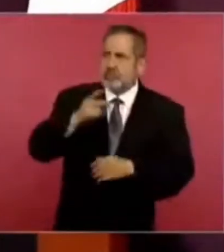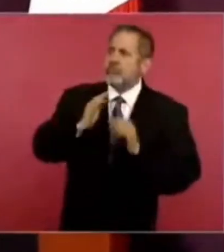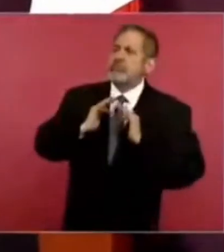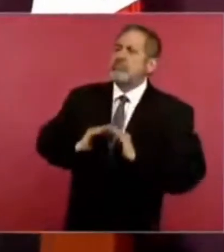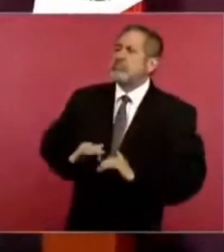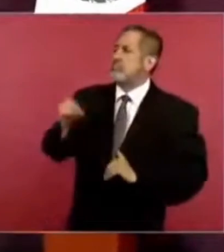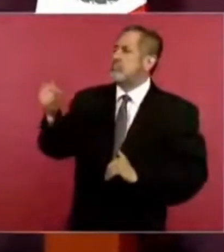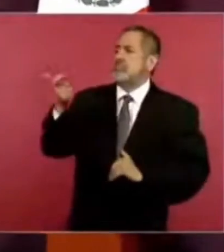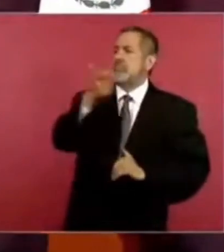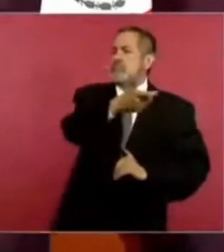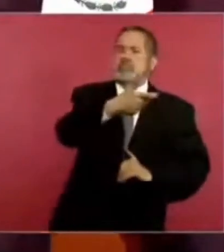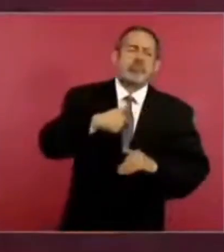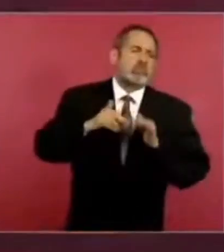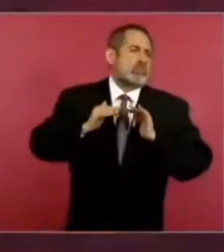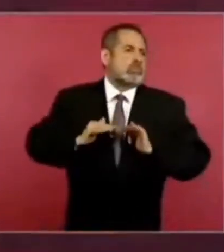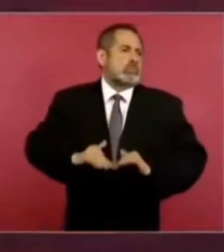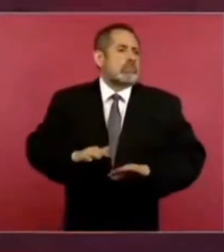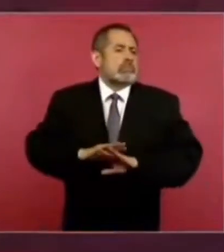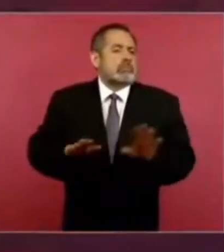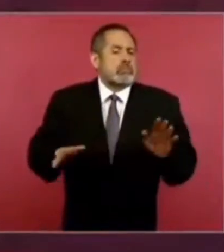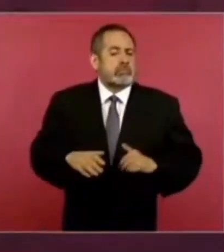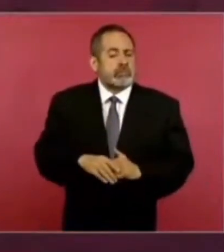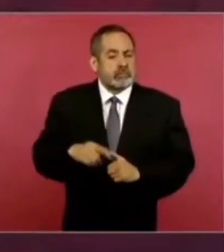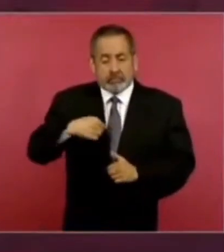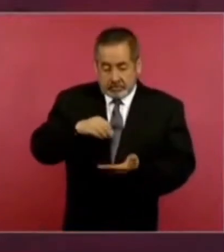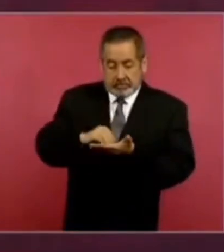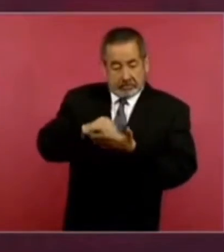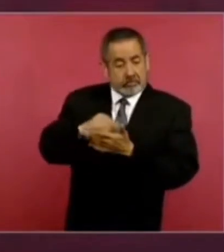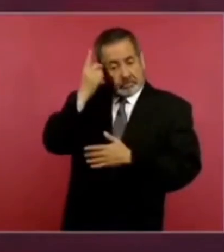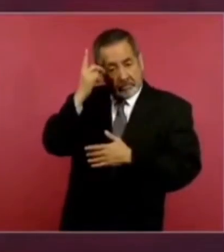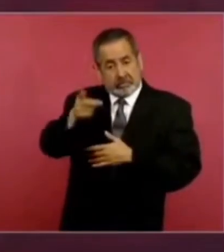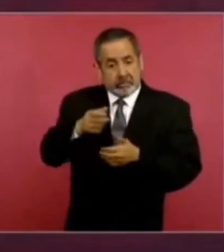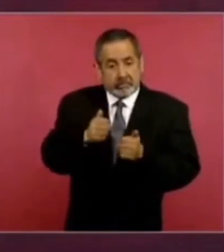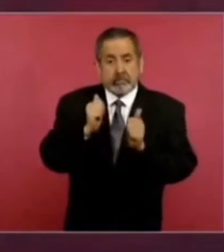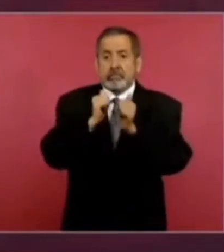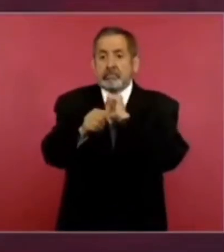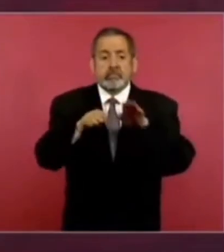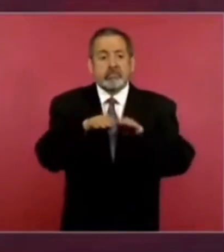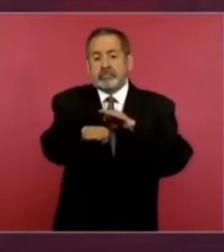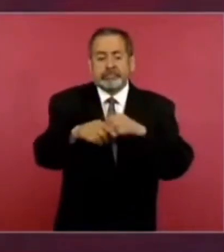nada de vinos del Valle de Guadalupe o